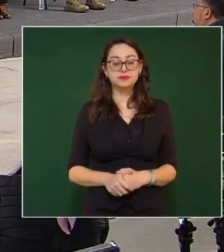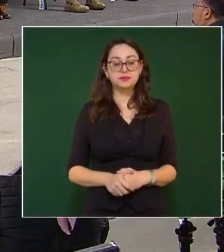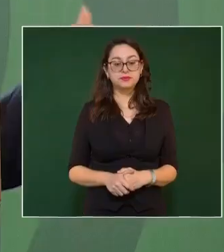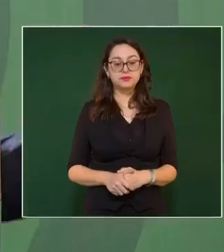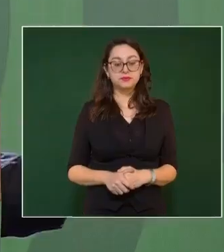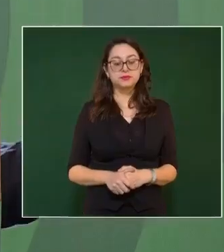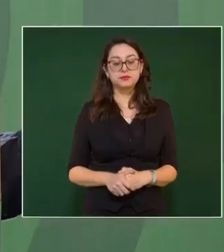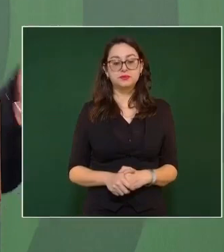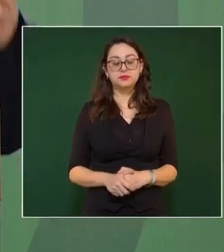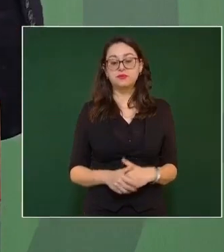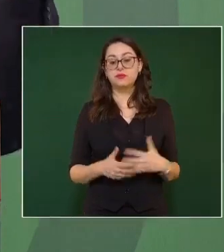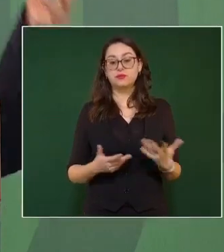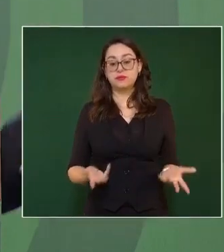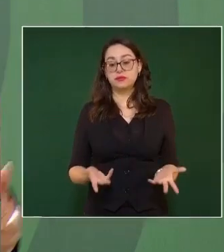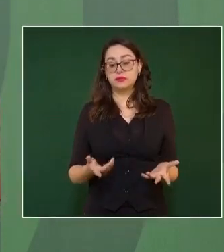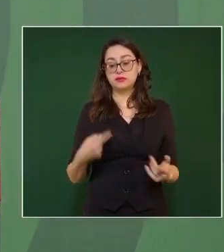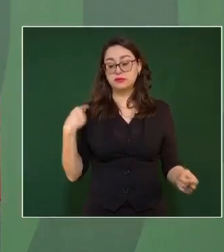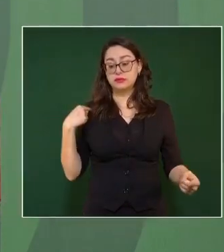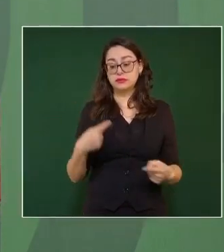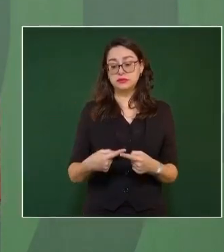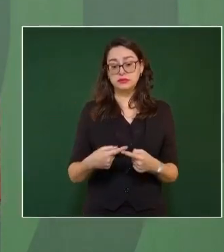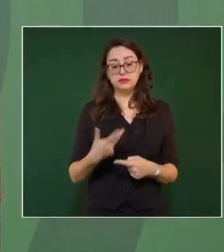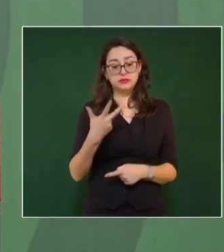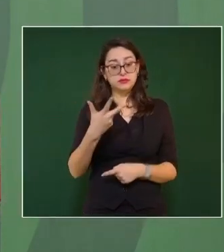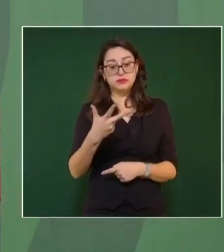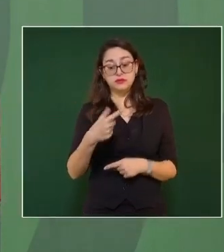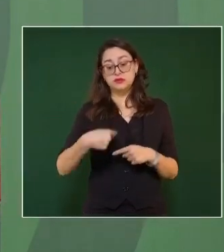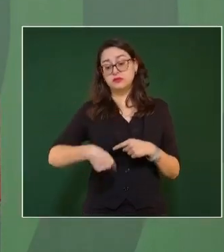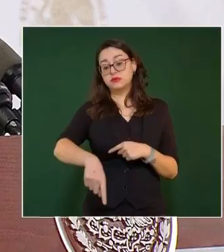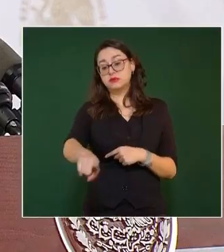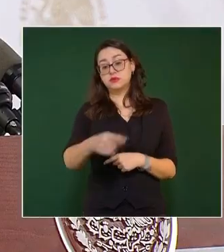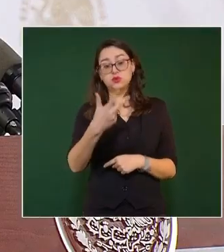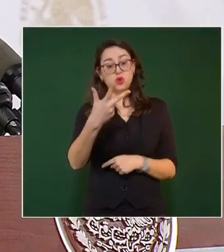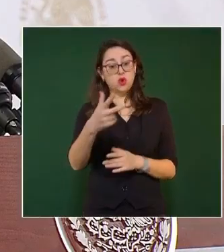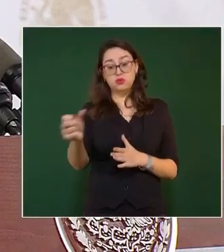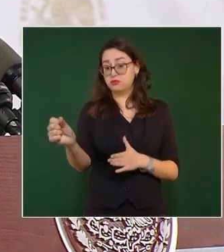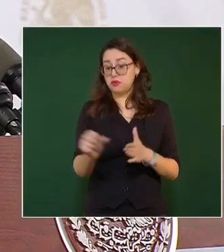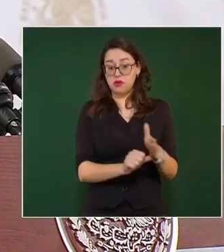ya concluimos, estamos cerrando